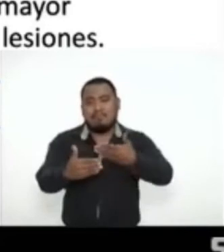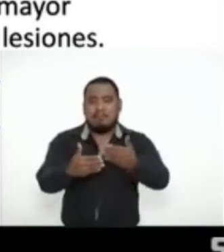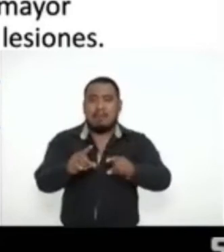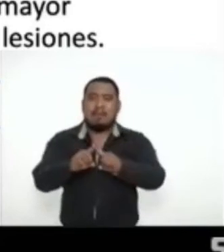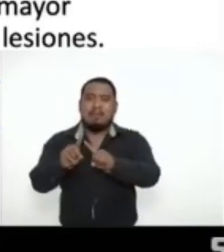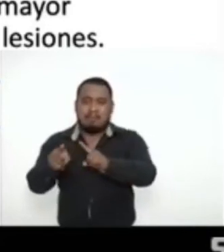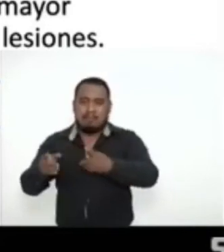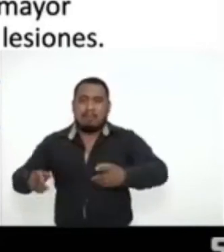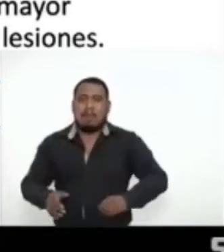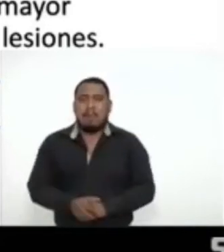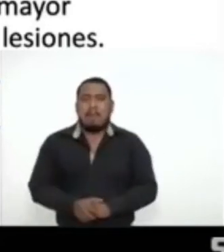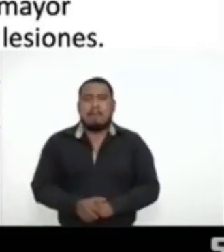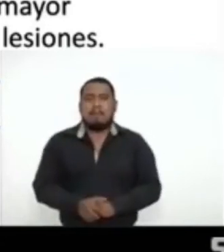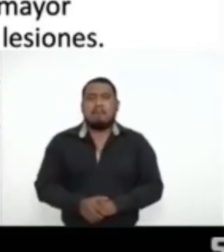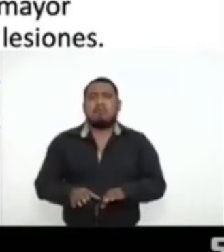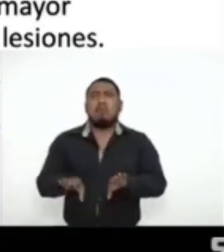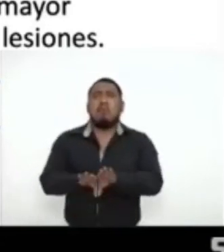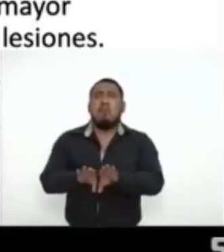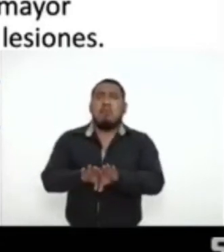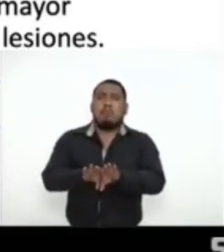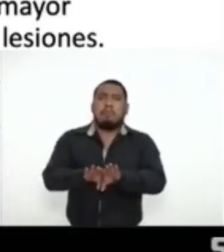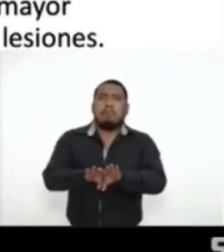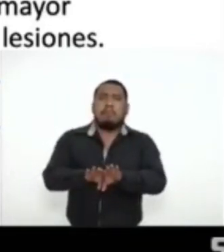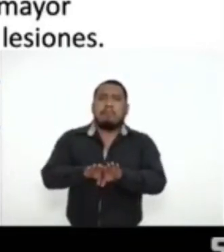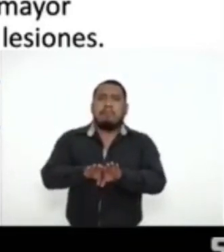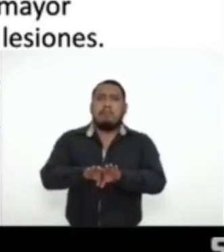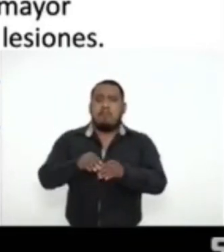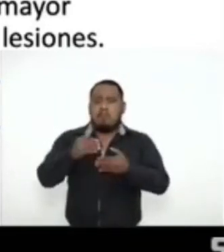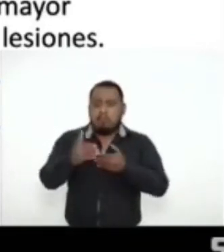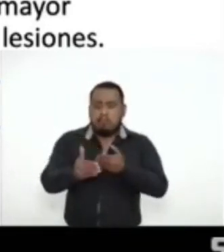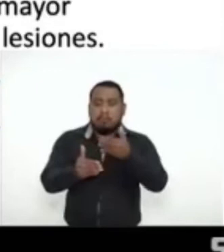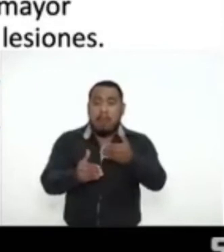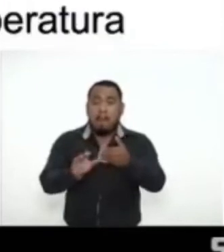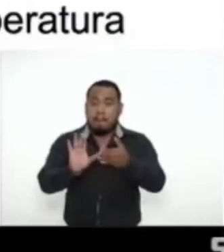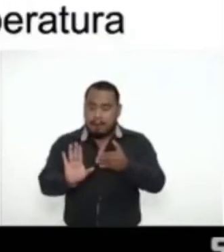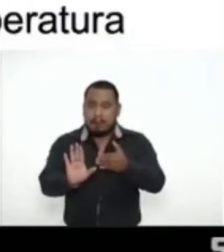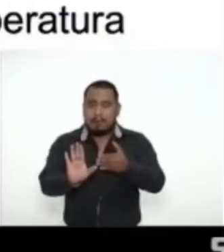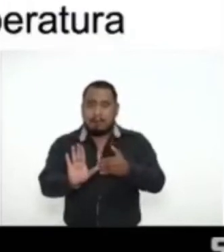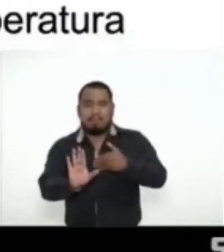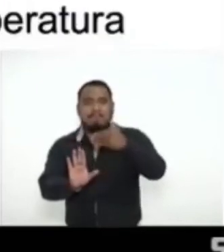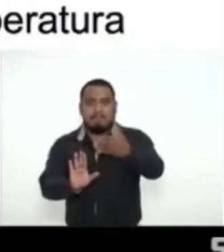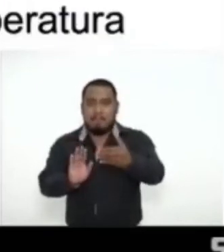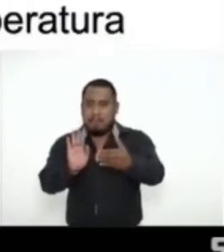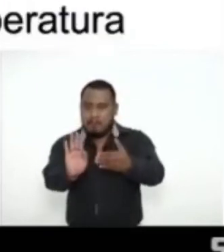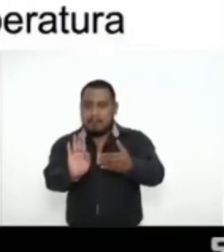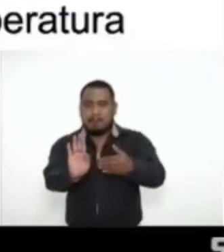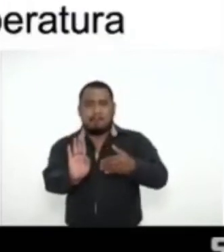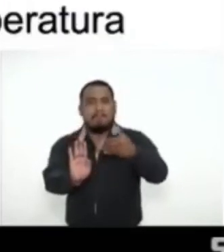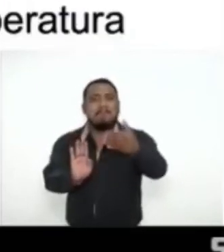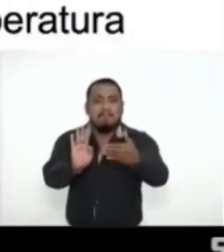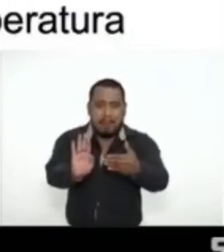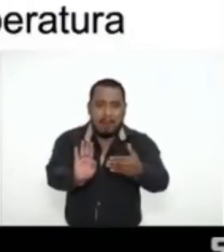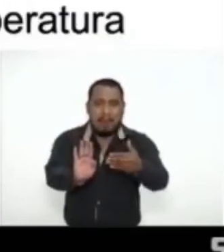del pie. Son espasmos en donde nos dicen que pares, ¿sabe? ¿No?